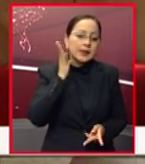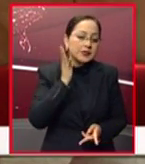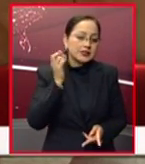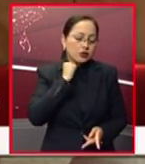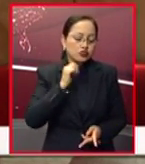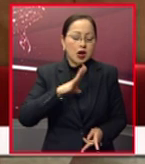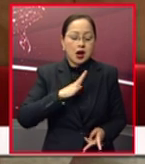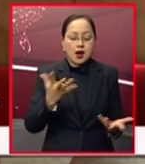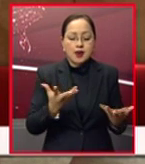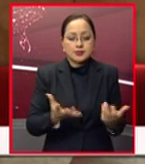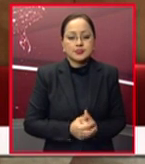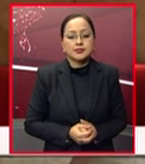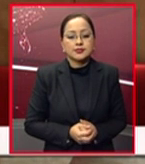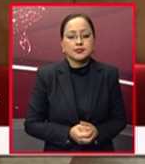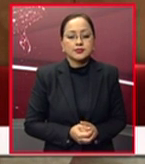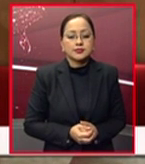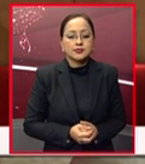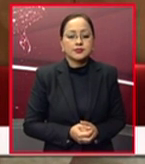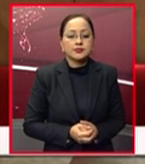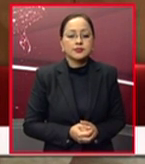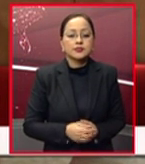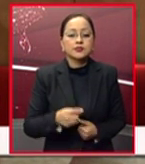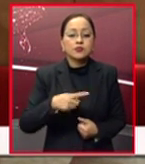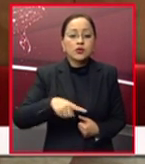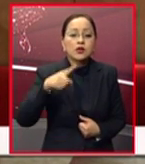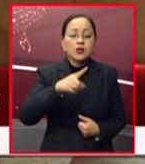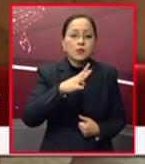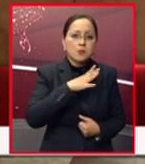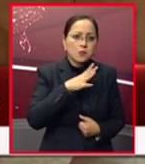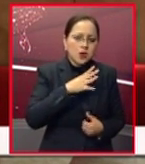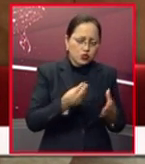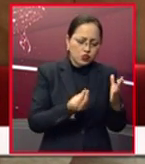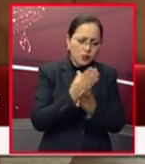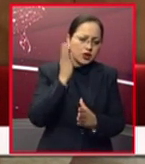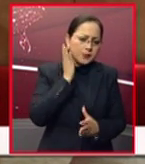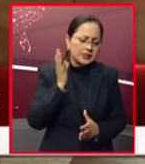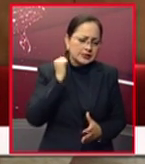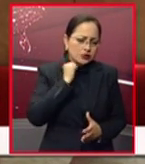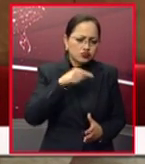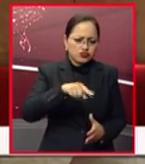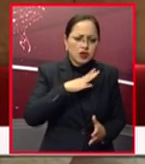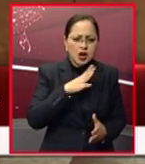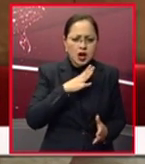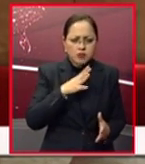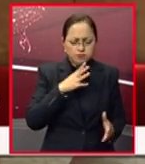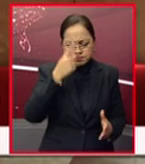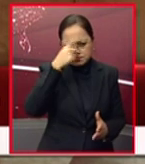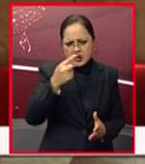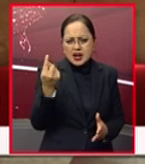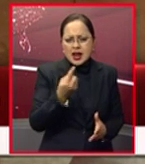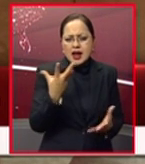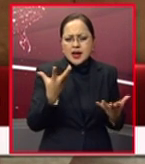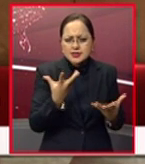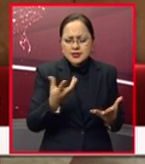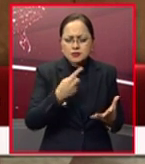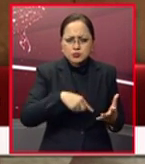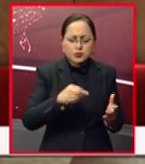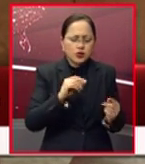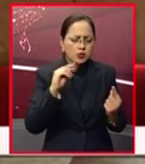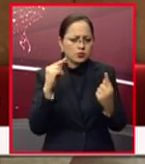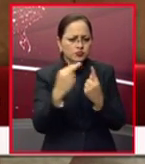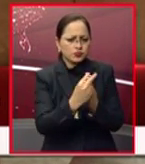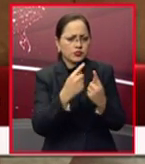El debate democrático constitucional que conducirá el Senado de la República es para generar una